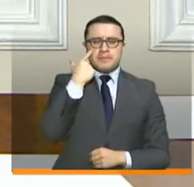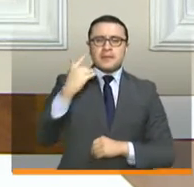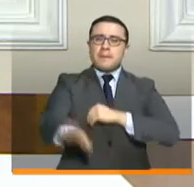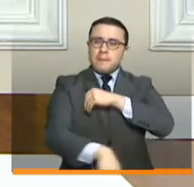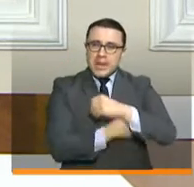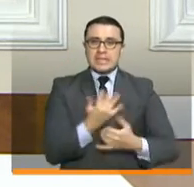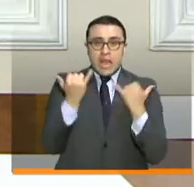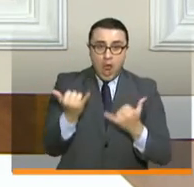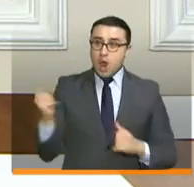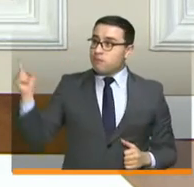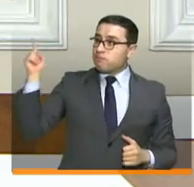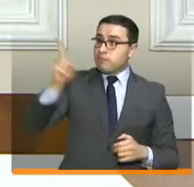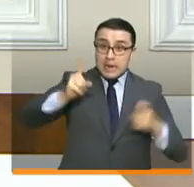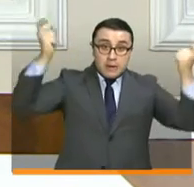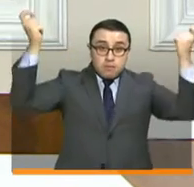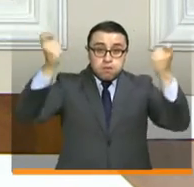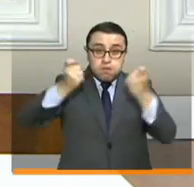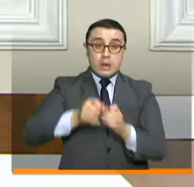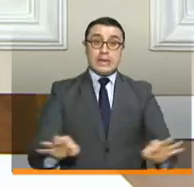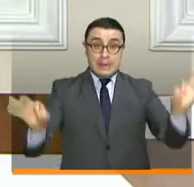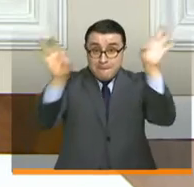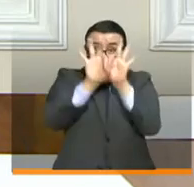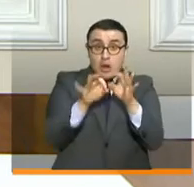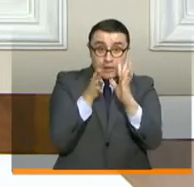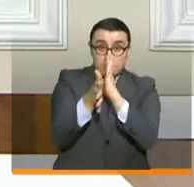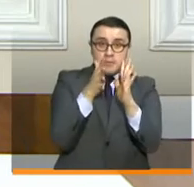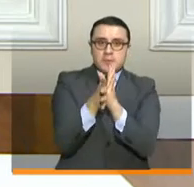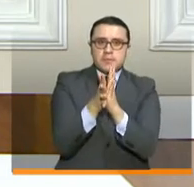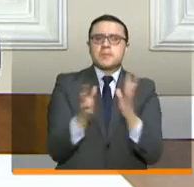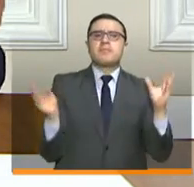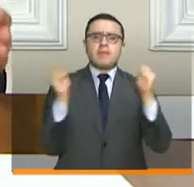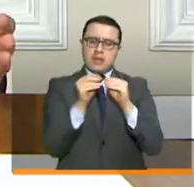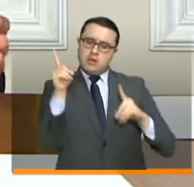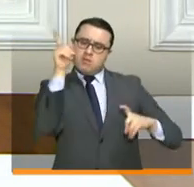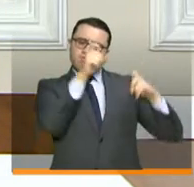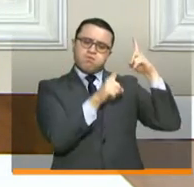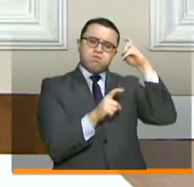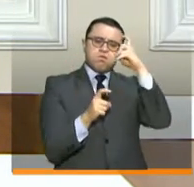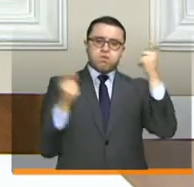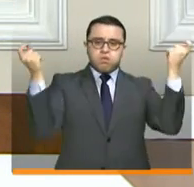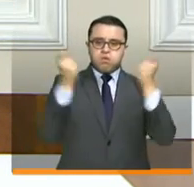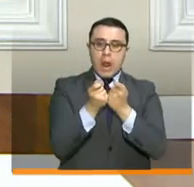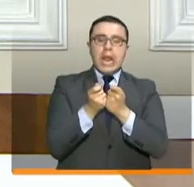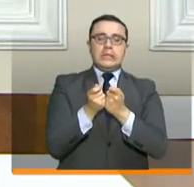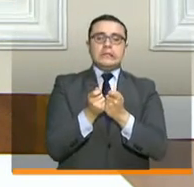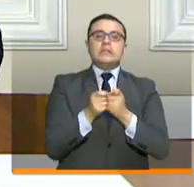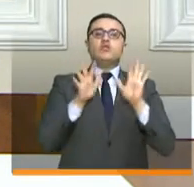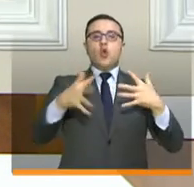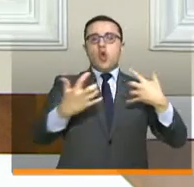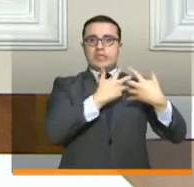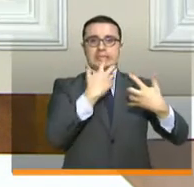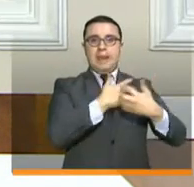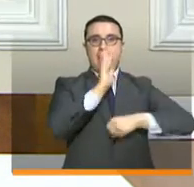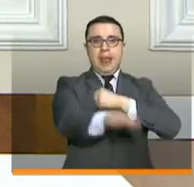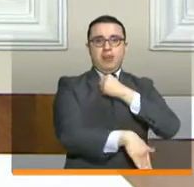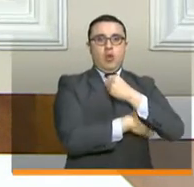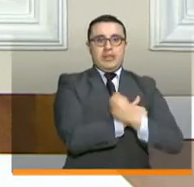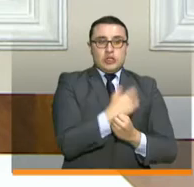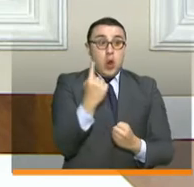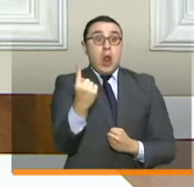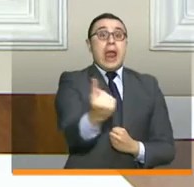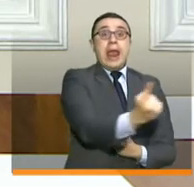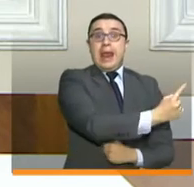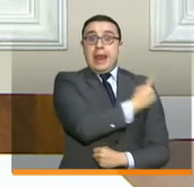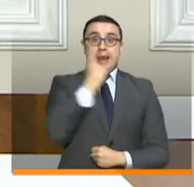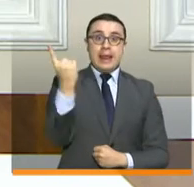traído hoy no solamente un balance importante, sino también reflexiones sobre el sistema educativo en general, lo que